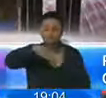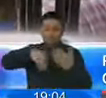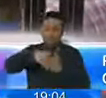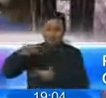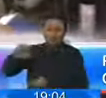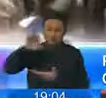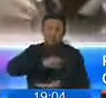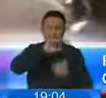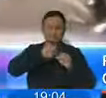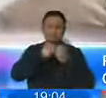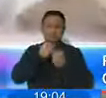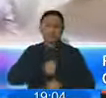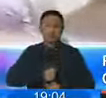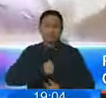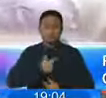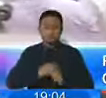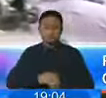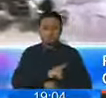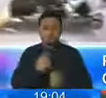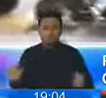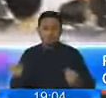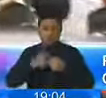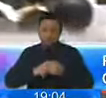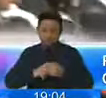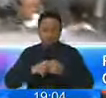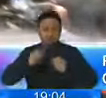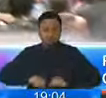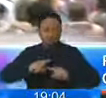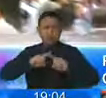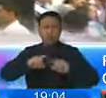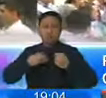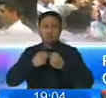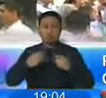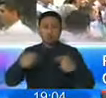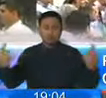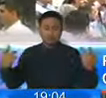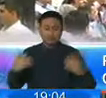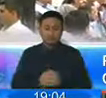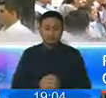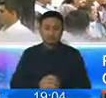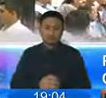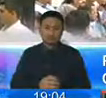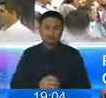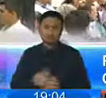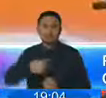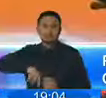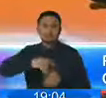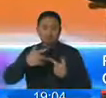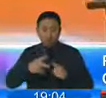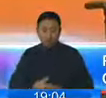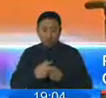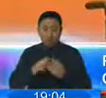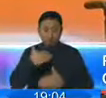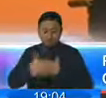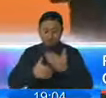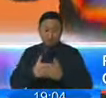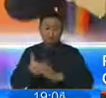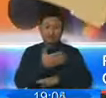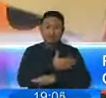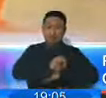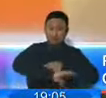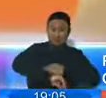la sociedad civil, no solamente afines, también opositores. Con este camino trazado, dijo empezar a cumplir lo ofrecido